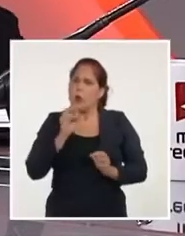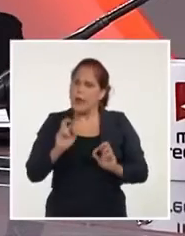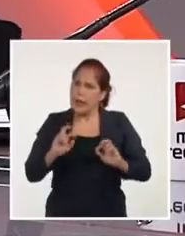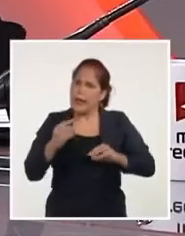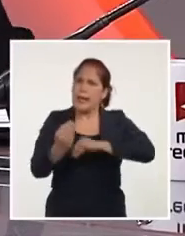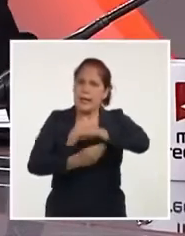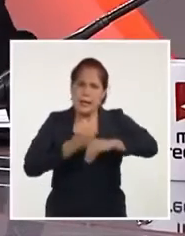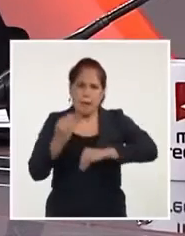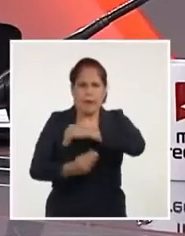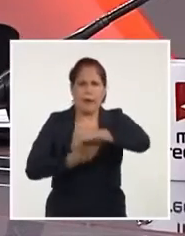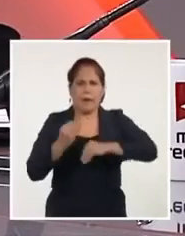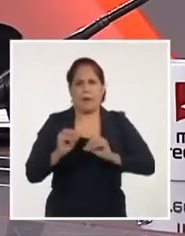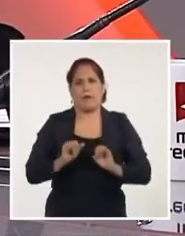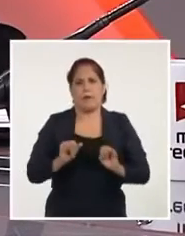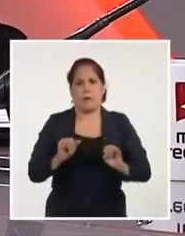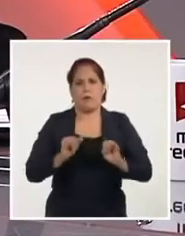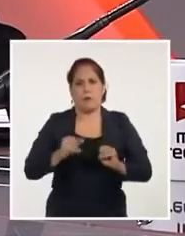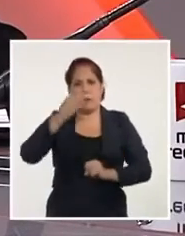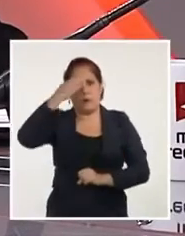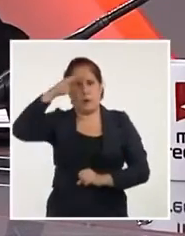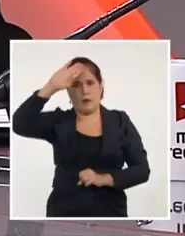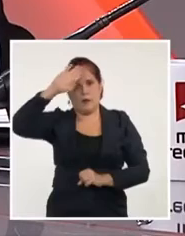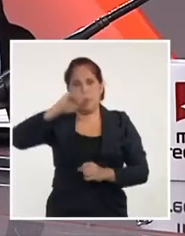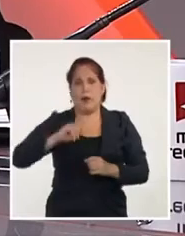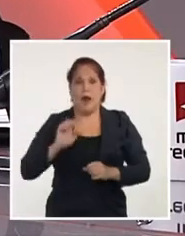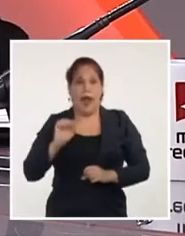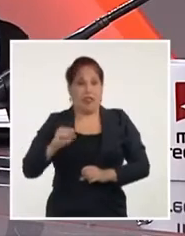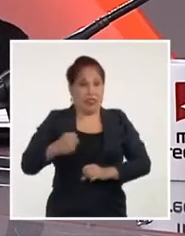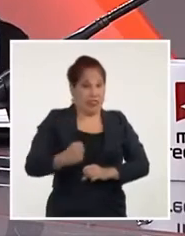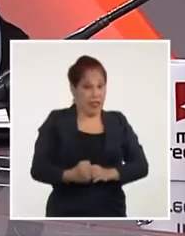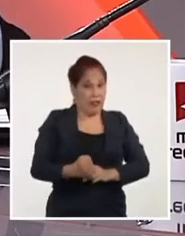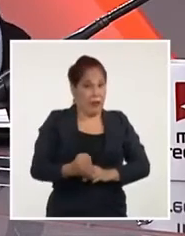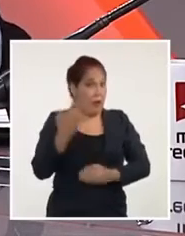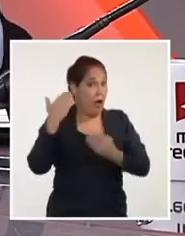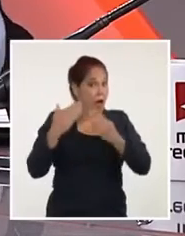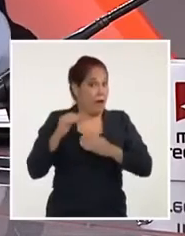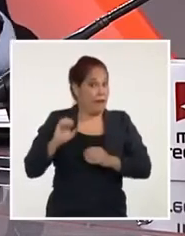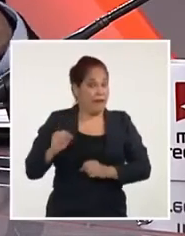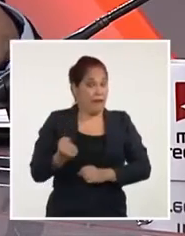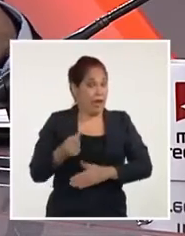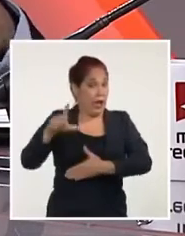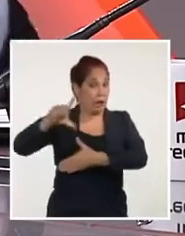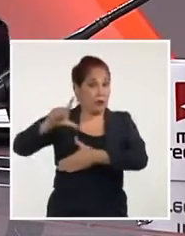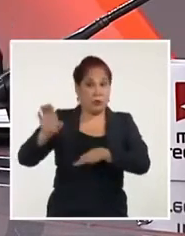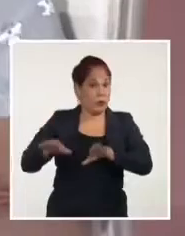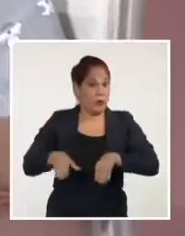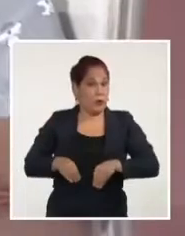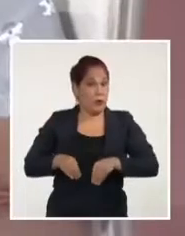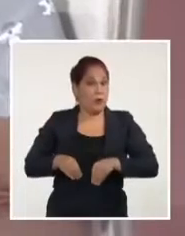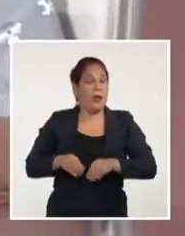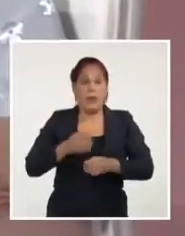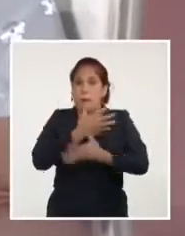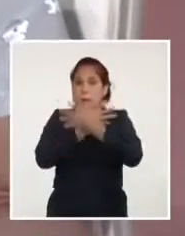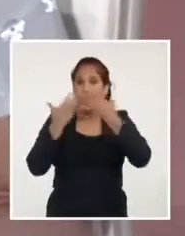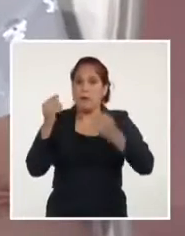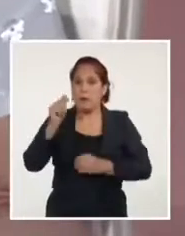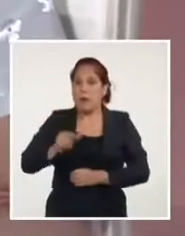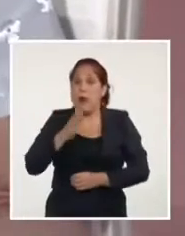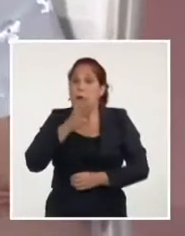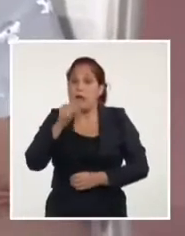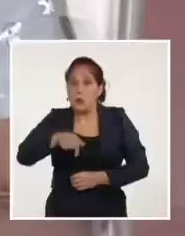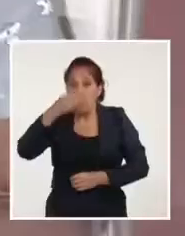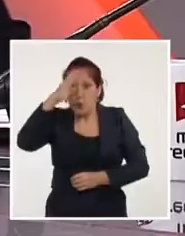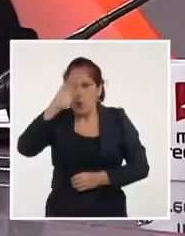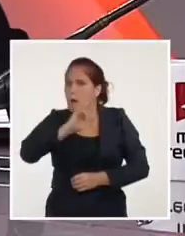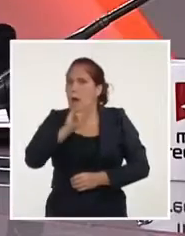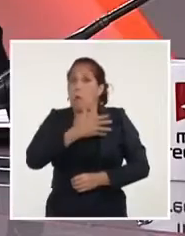intentar transformar símbolos. Es decir, las dictaduras fueron muy rechazadas en América Latina y desaparecieron gente. Bueno, hay que hablar entonces de desaparecidos en Cuba para